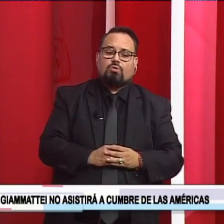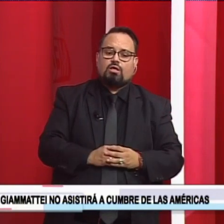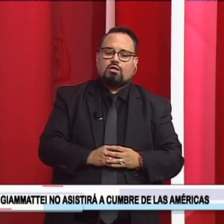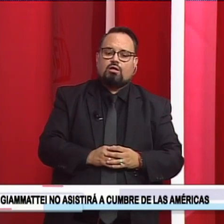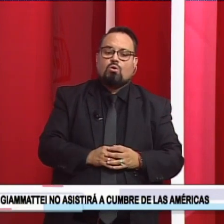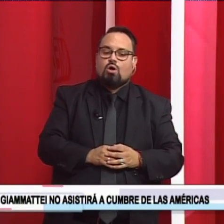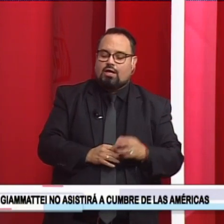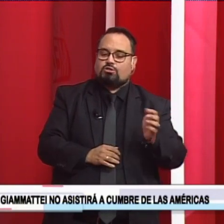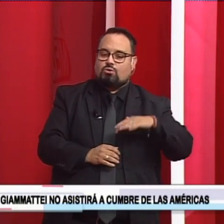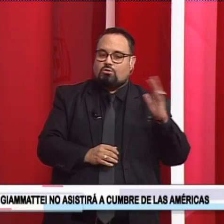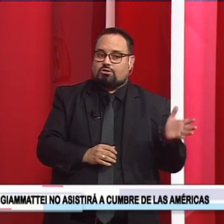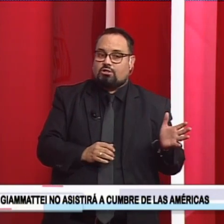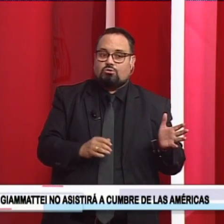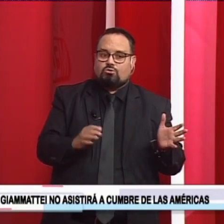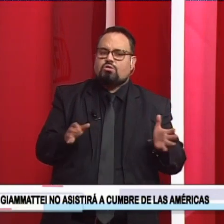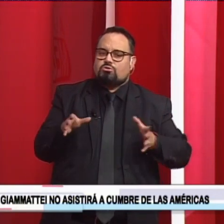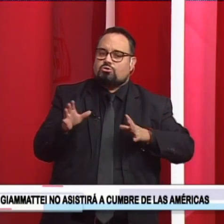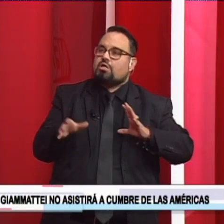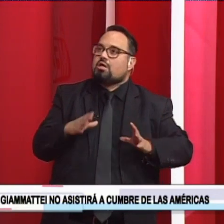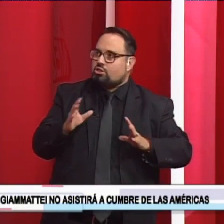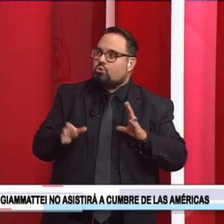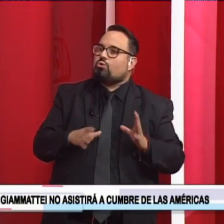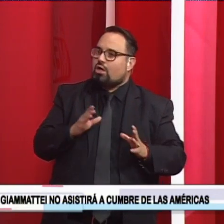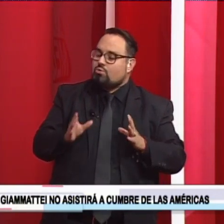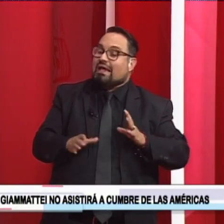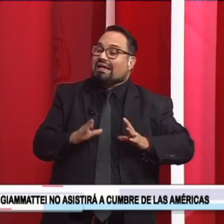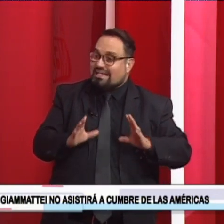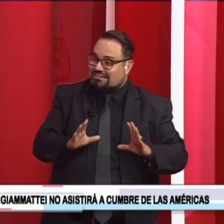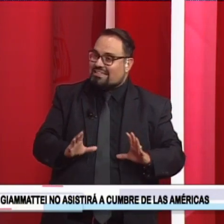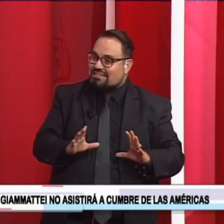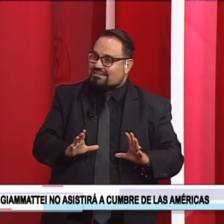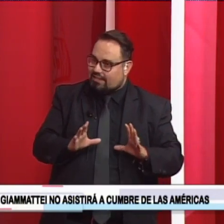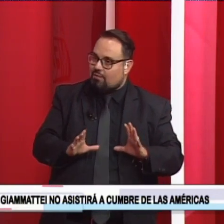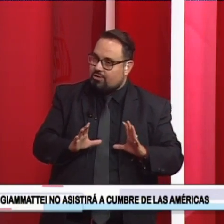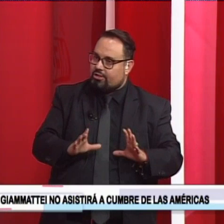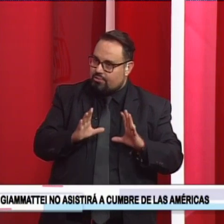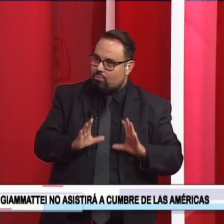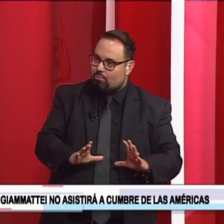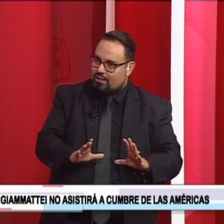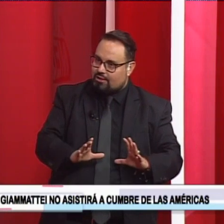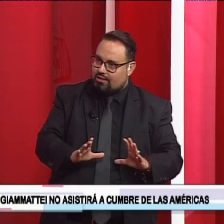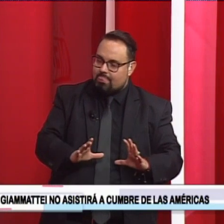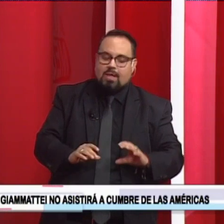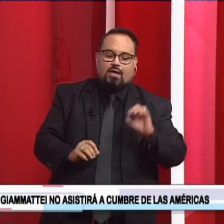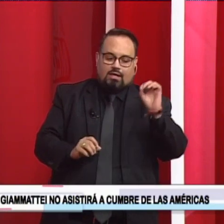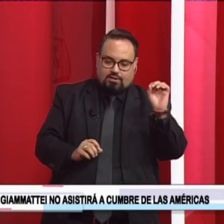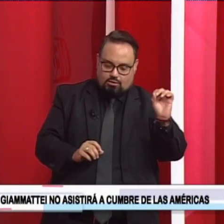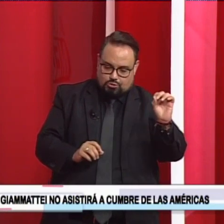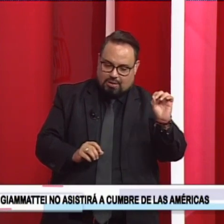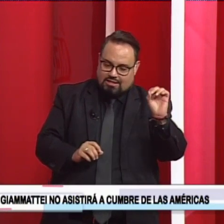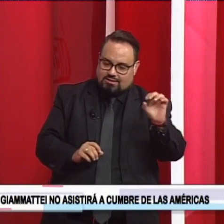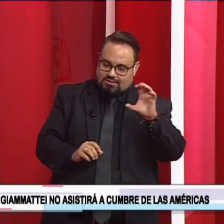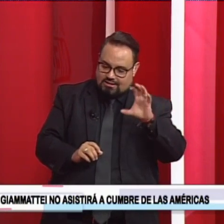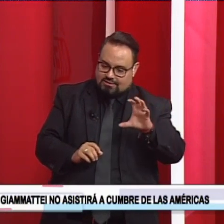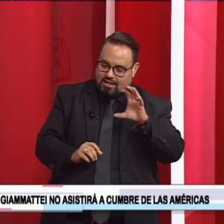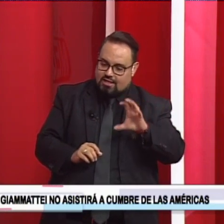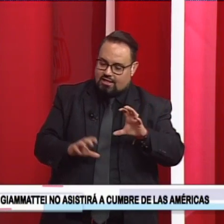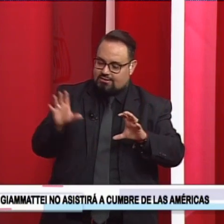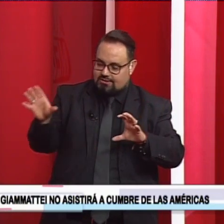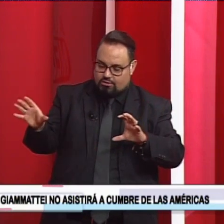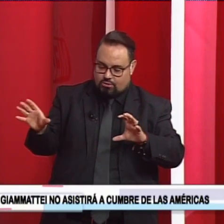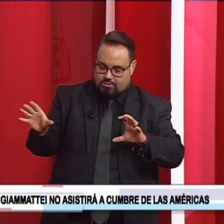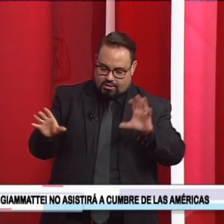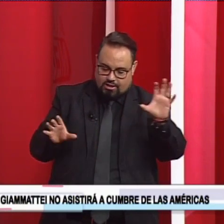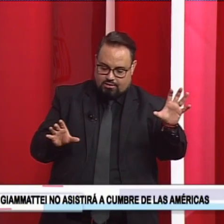ha dejado bien en claro esto a los Estados Unidos. No sé, yo creo que hay una crisis realmente diplomática entre los países de esta